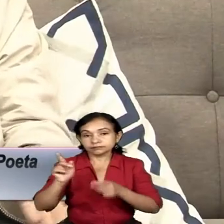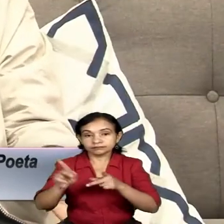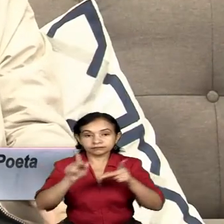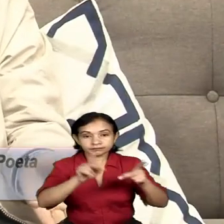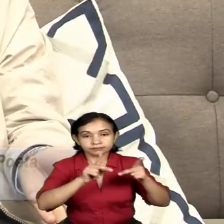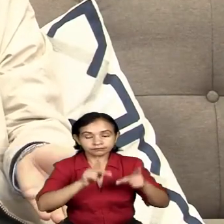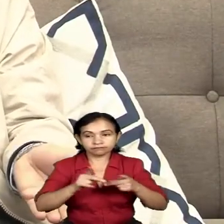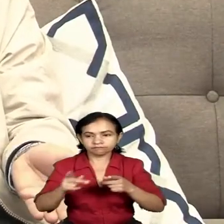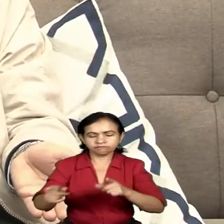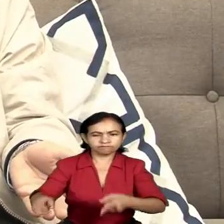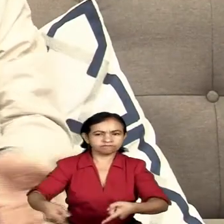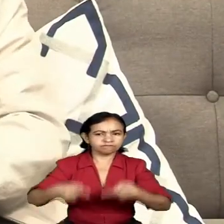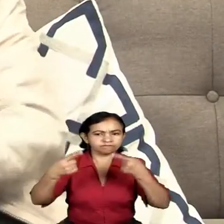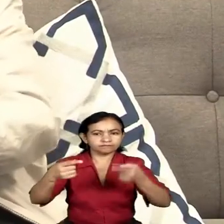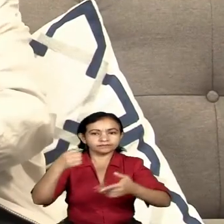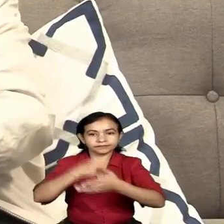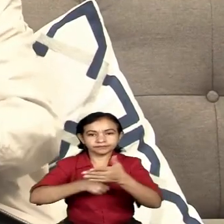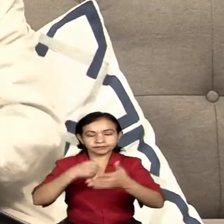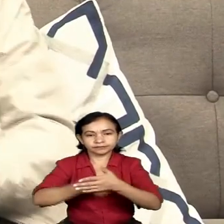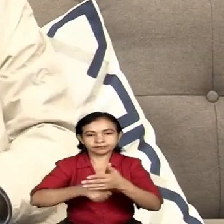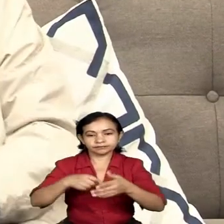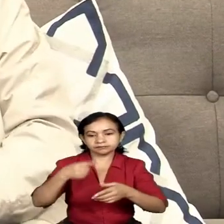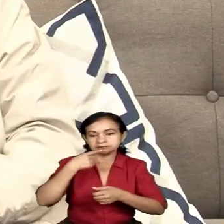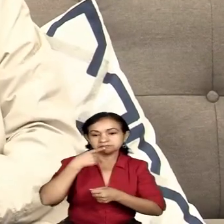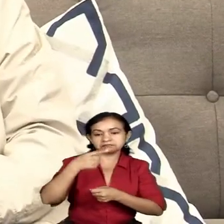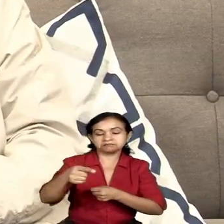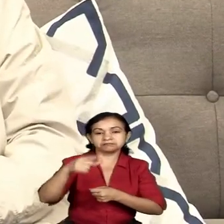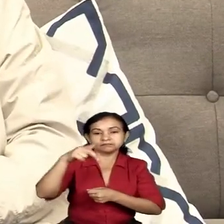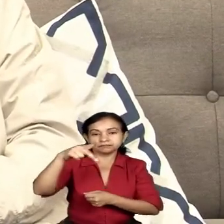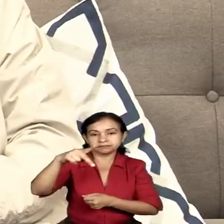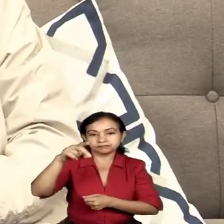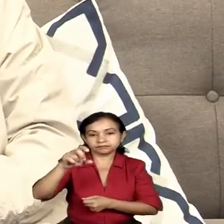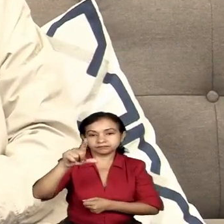y luchar. Los peleles que llamó Sandino.